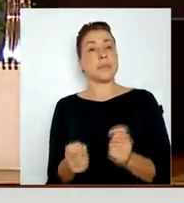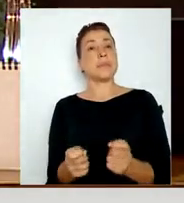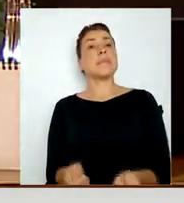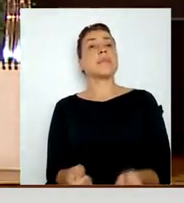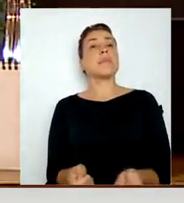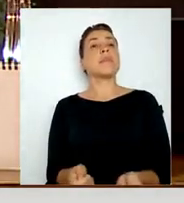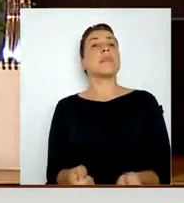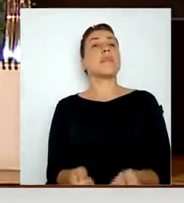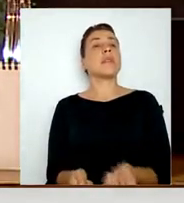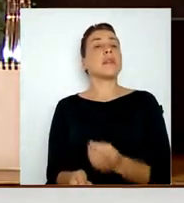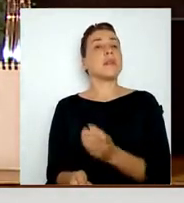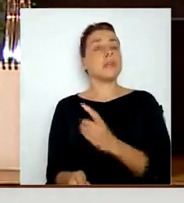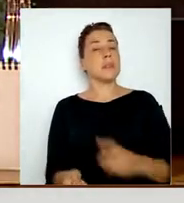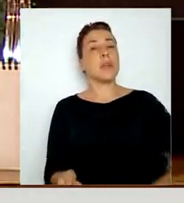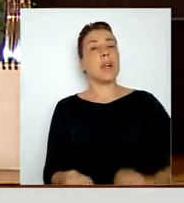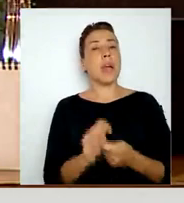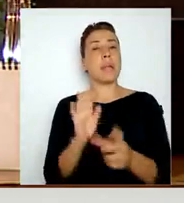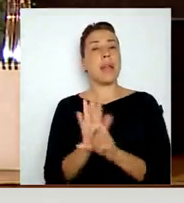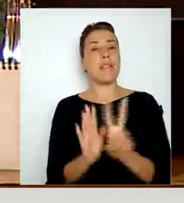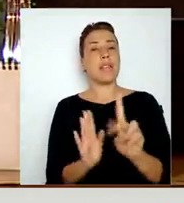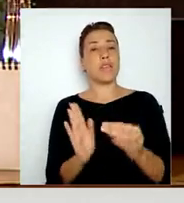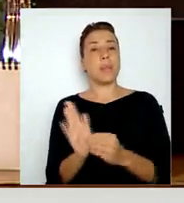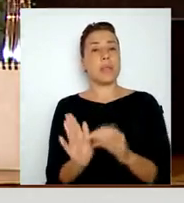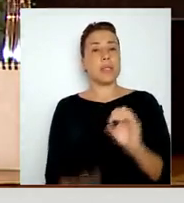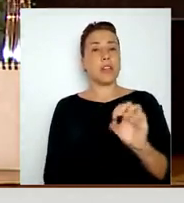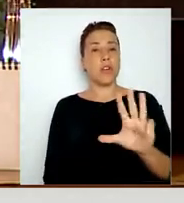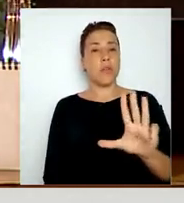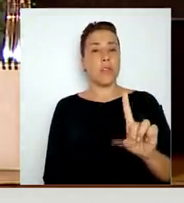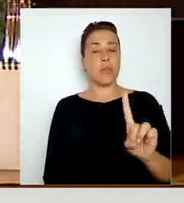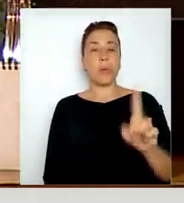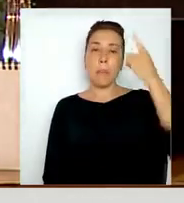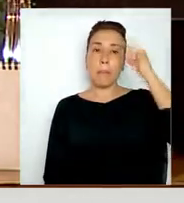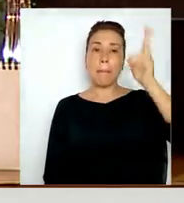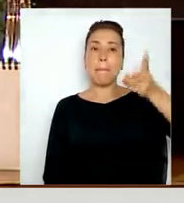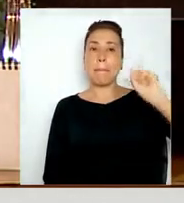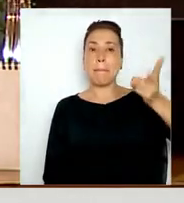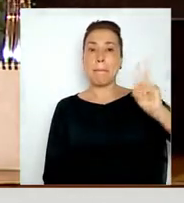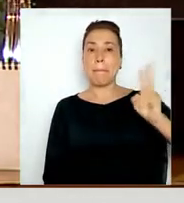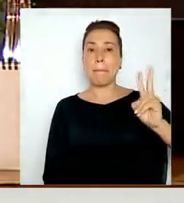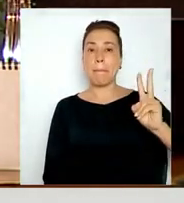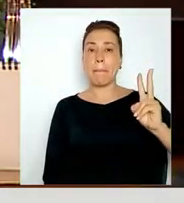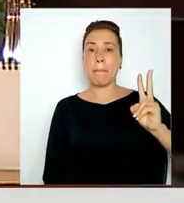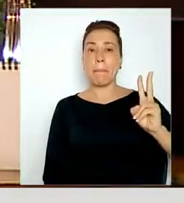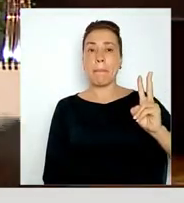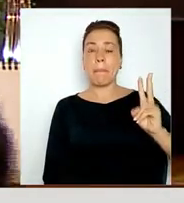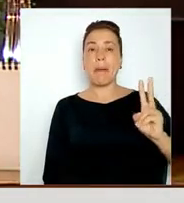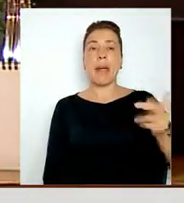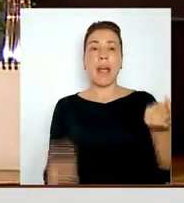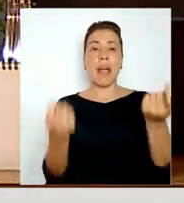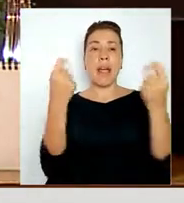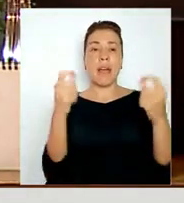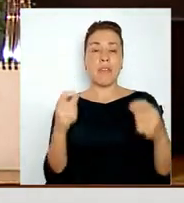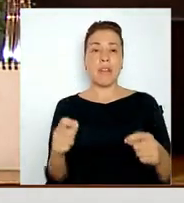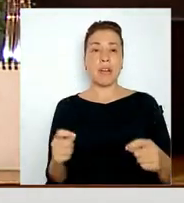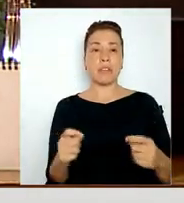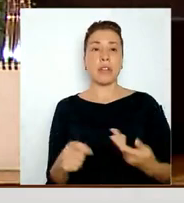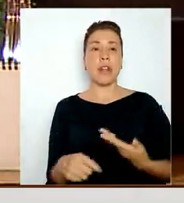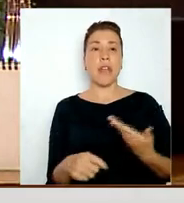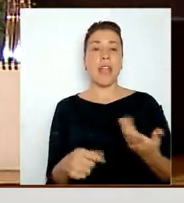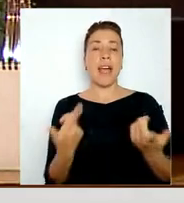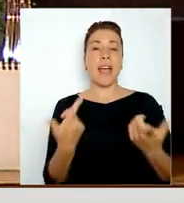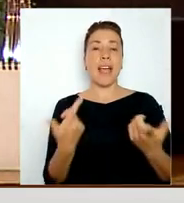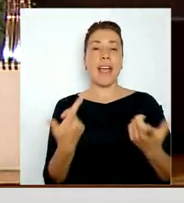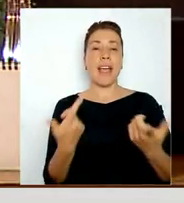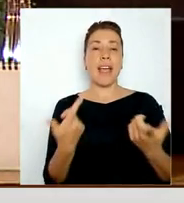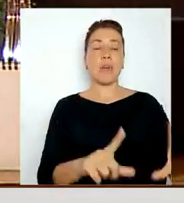veintiún mil cero noventa y uno para prohibir que la rendición de evaluaciones y la entrega de títulos sea condicionada al